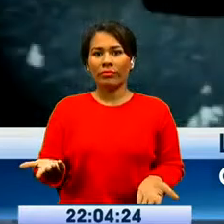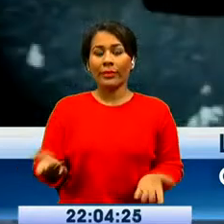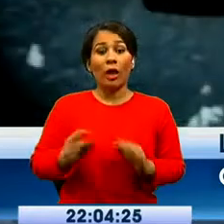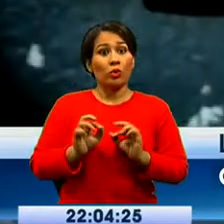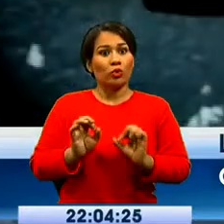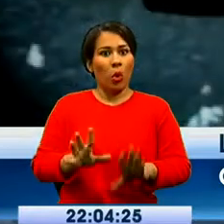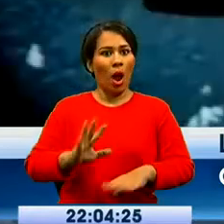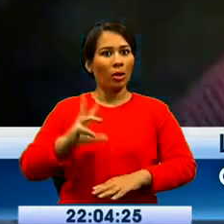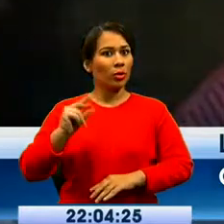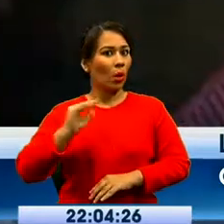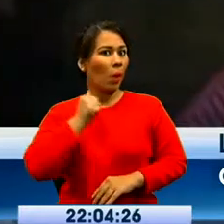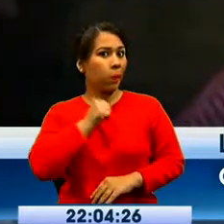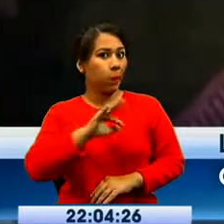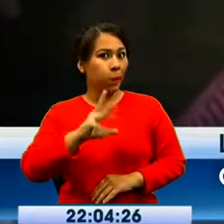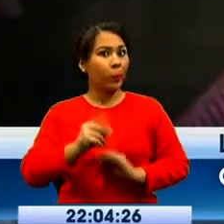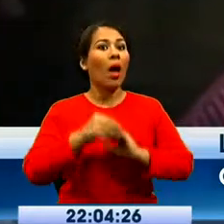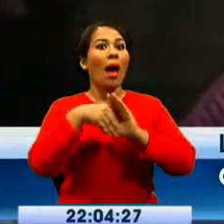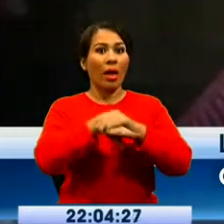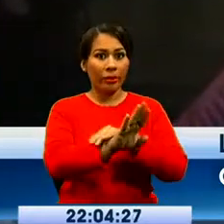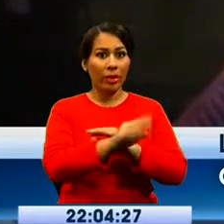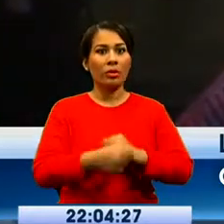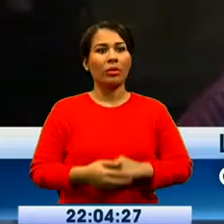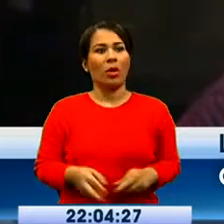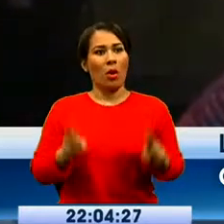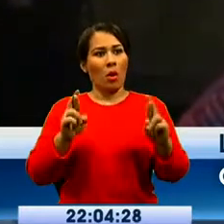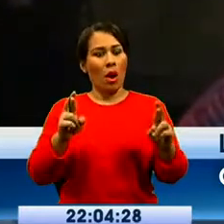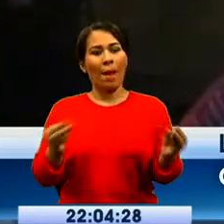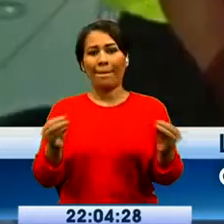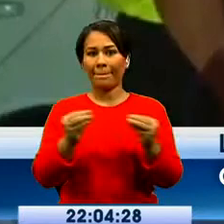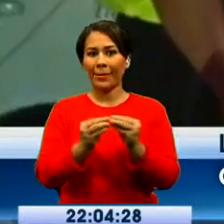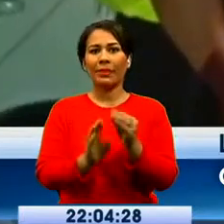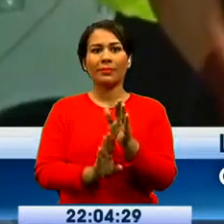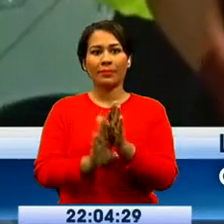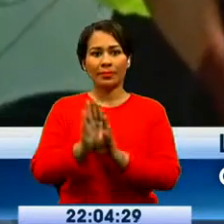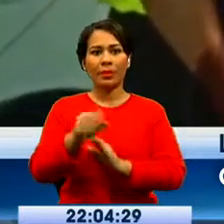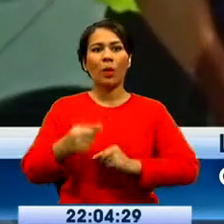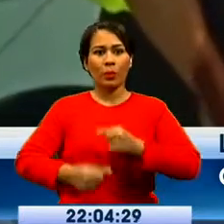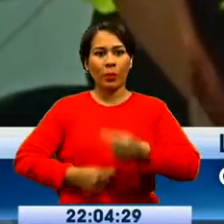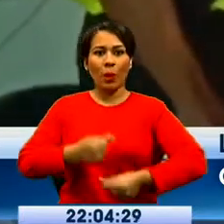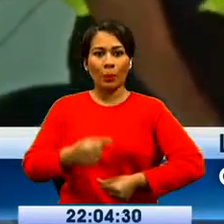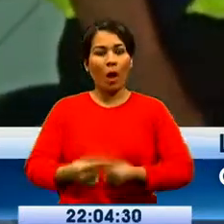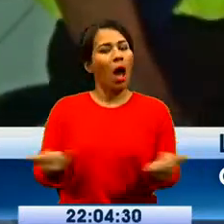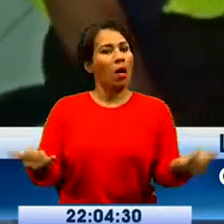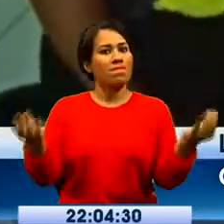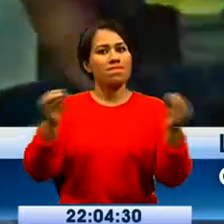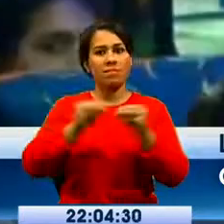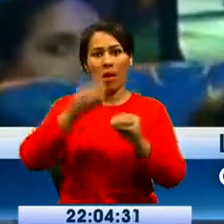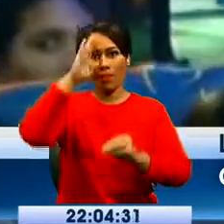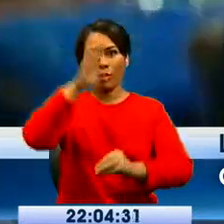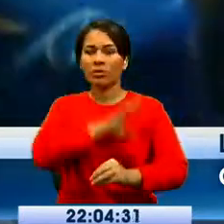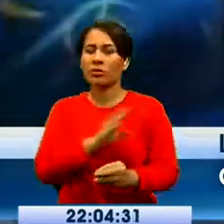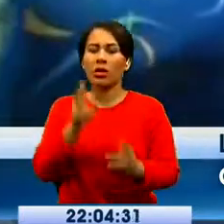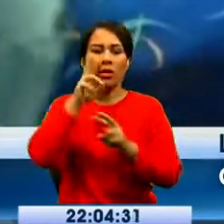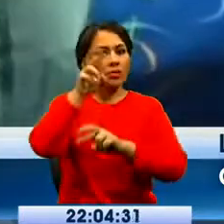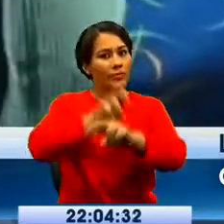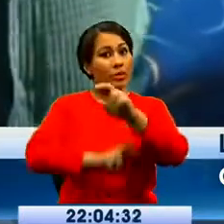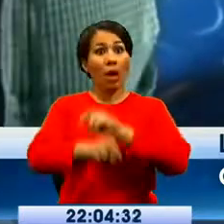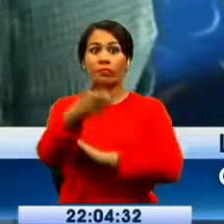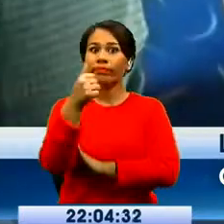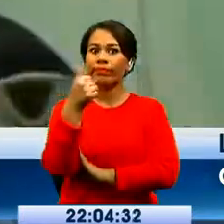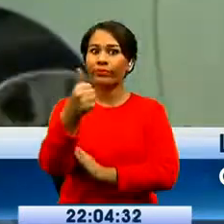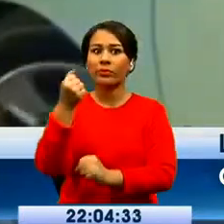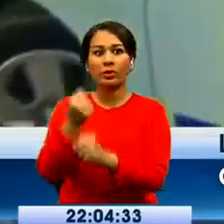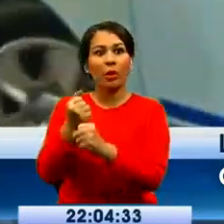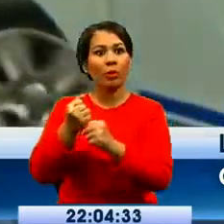en las carreteras. Ahora sí, fuera bueno que sigan esto, no sea, digamos, temporada nomás, sino que se siga de largo, porque esa es una buena obra que hace la